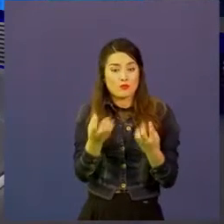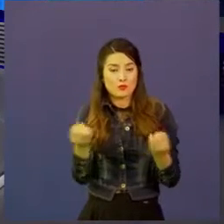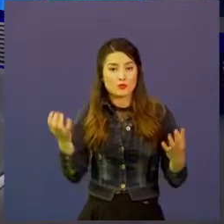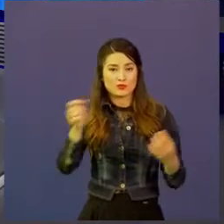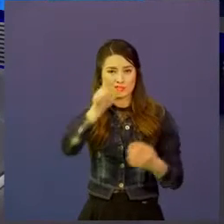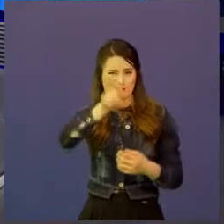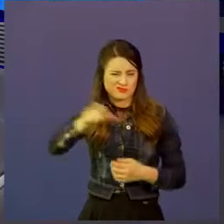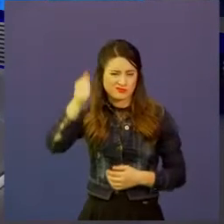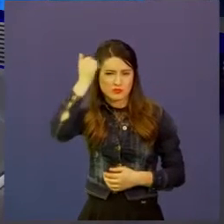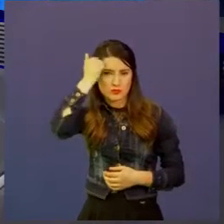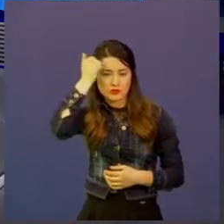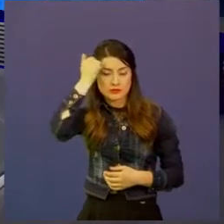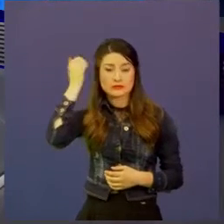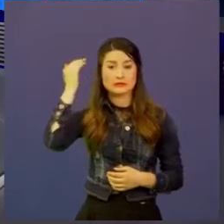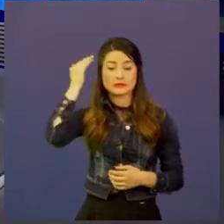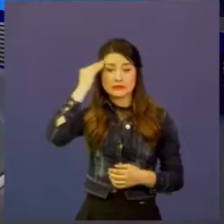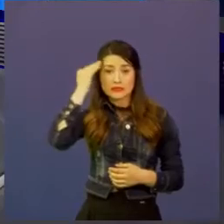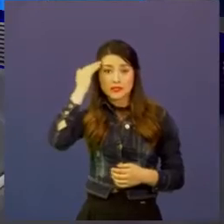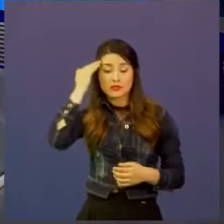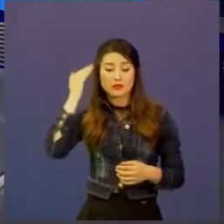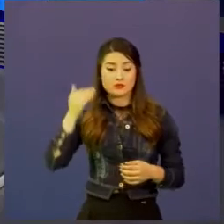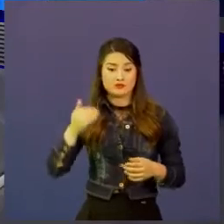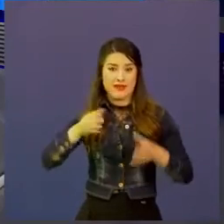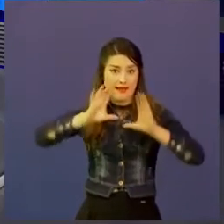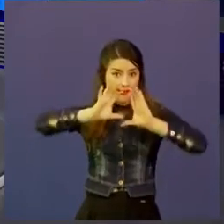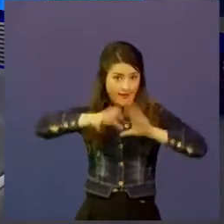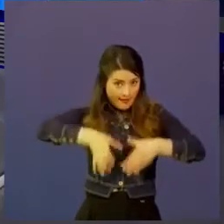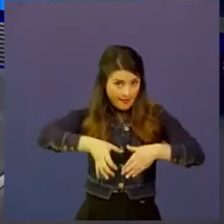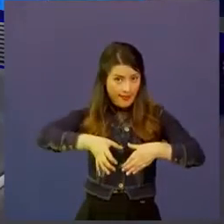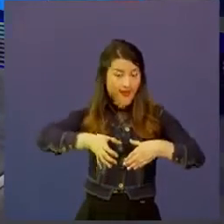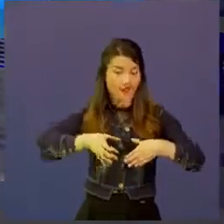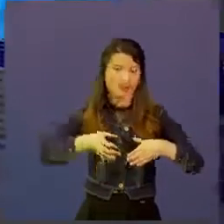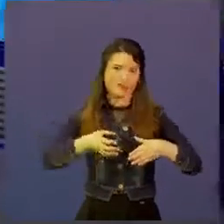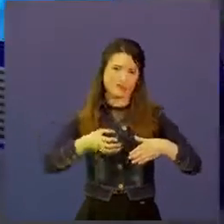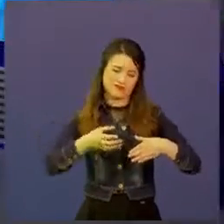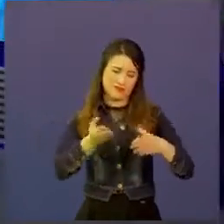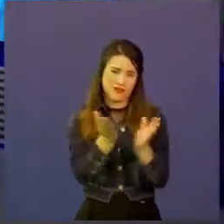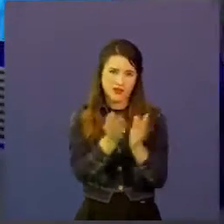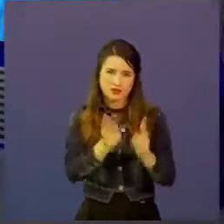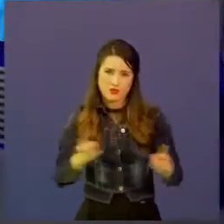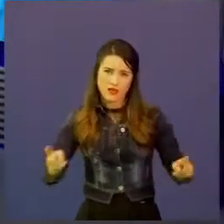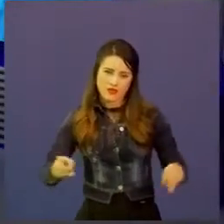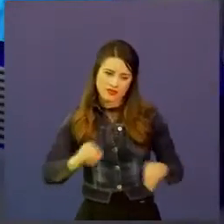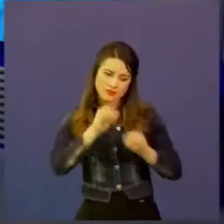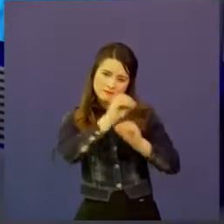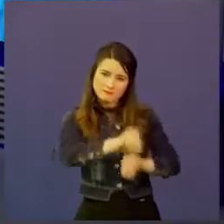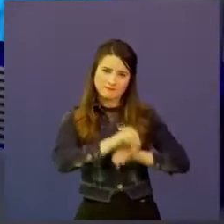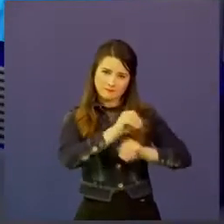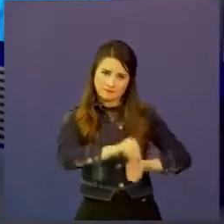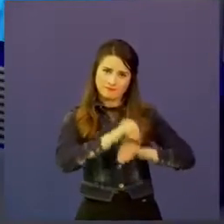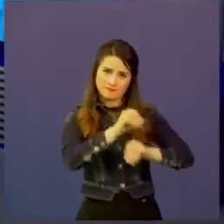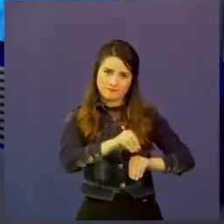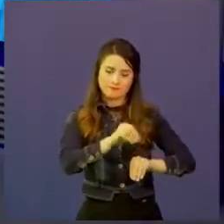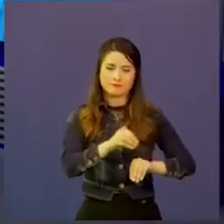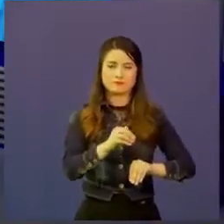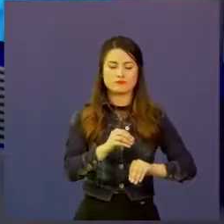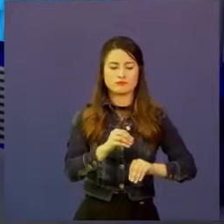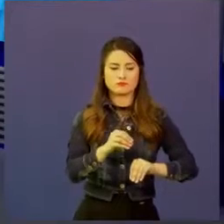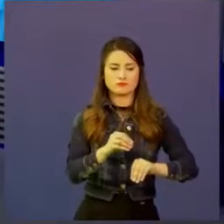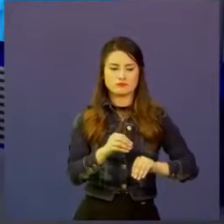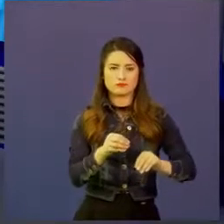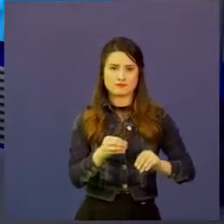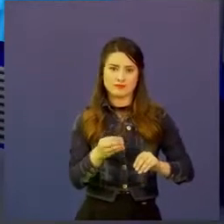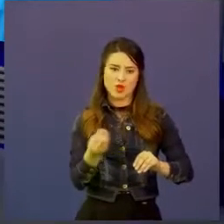algo que para lo que ellos necesitan hacer pues toda una serie